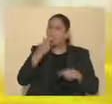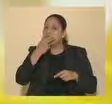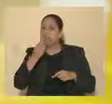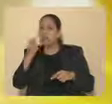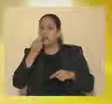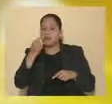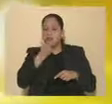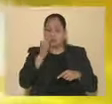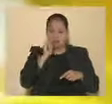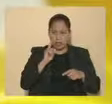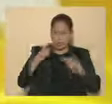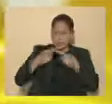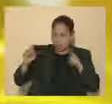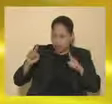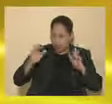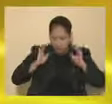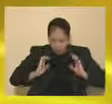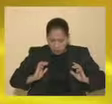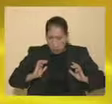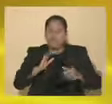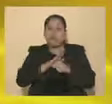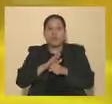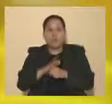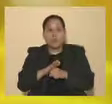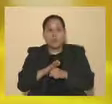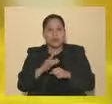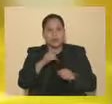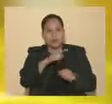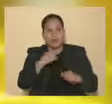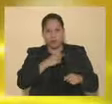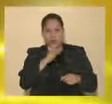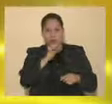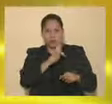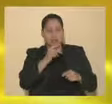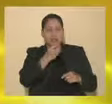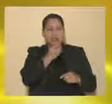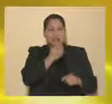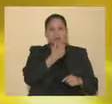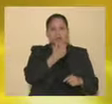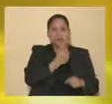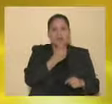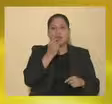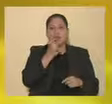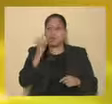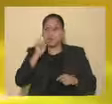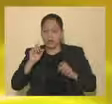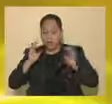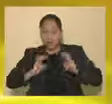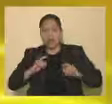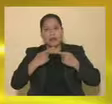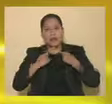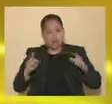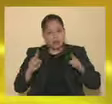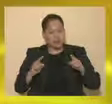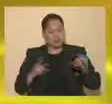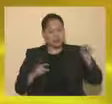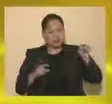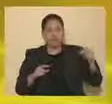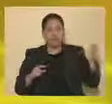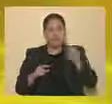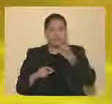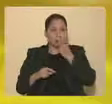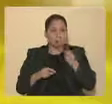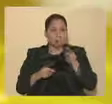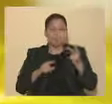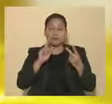niña. ¿Cómo son los niños? ¿Cómo son las niñas? Y tenemos que contestarles, bueno, los niños y las niñas son físicamente distintos. Y tú tienes que decirle,